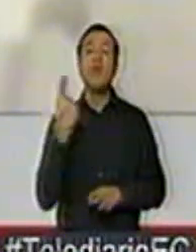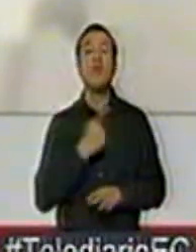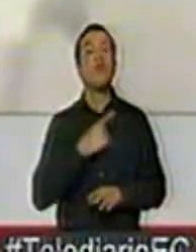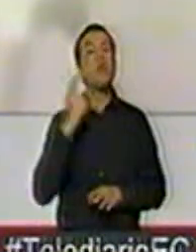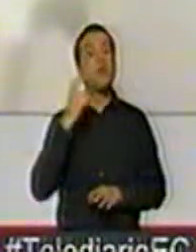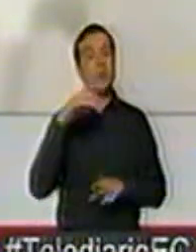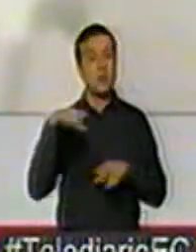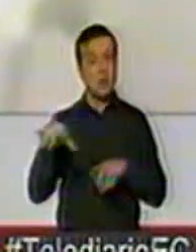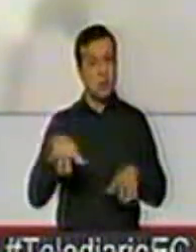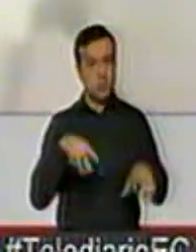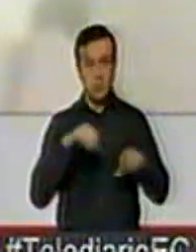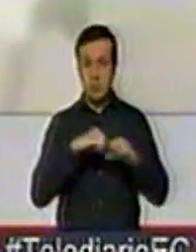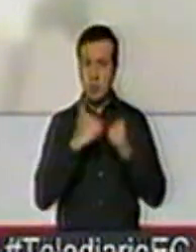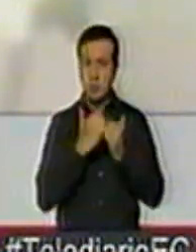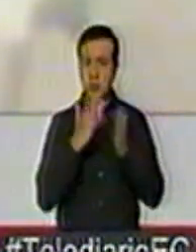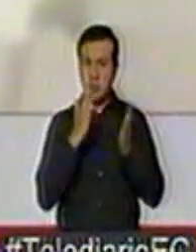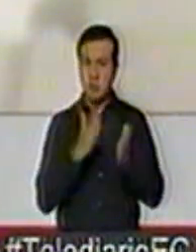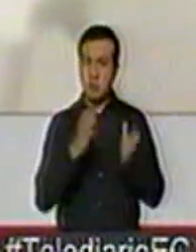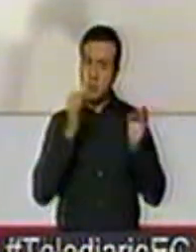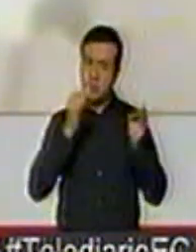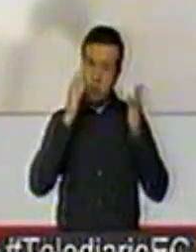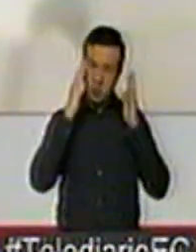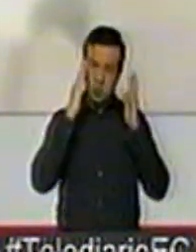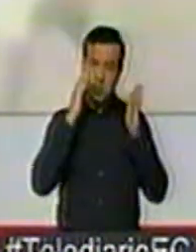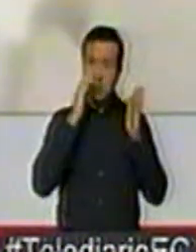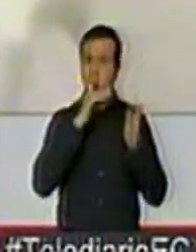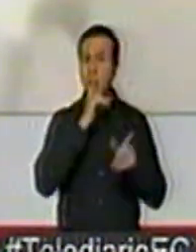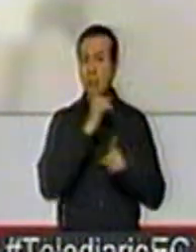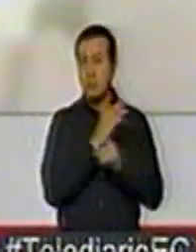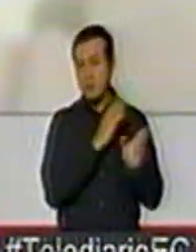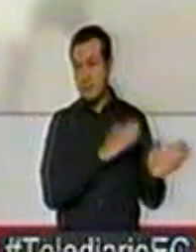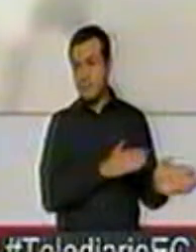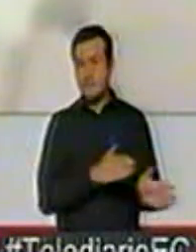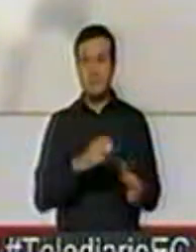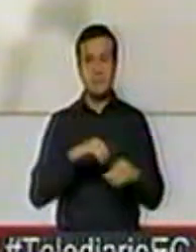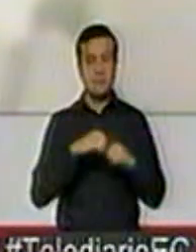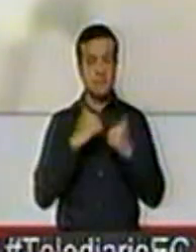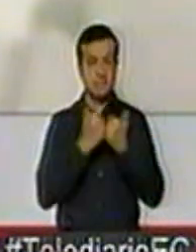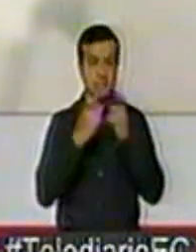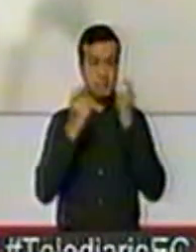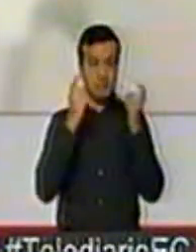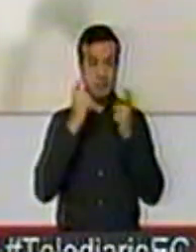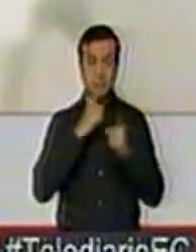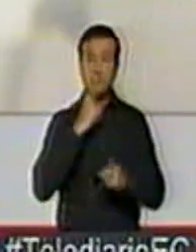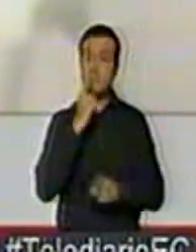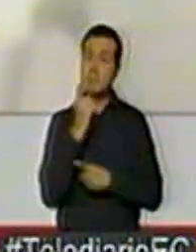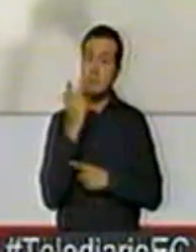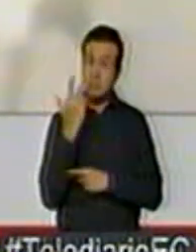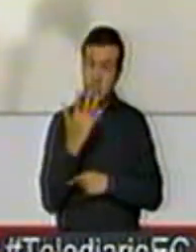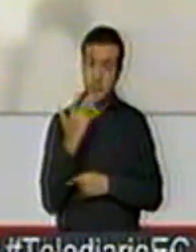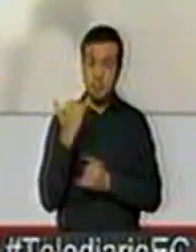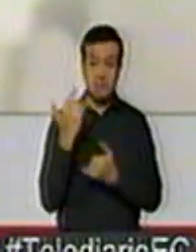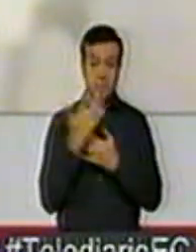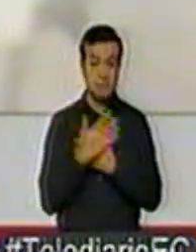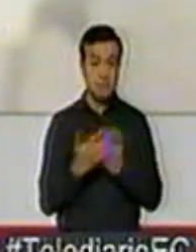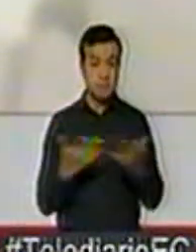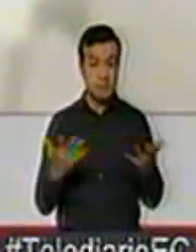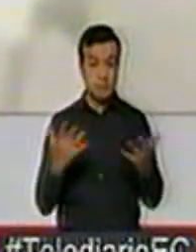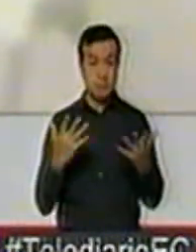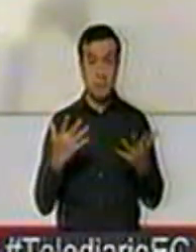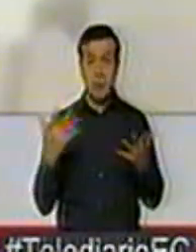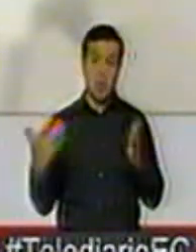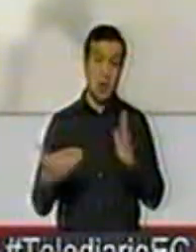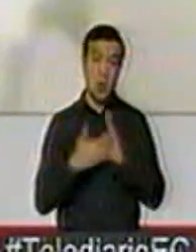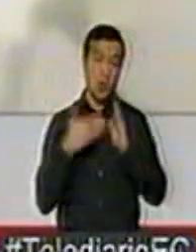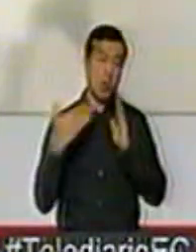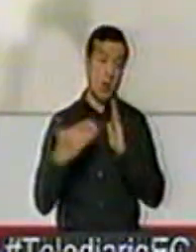actuar como asambleístas dentro de la posición que tenemos para legislar y fiscalizar. Estas amenazas